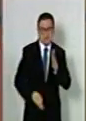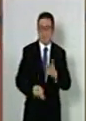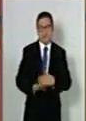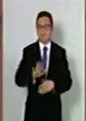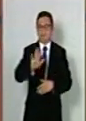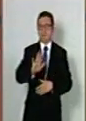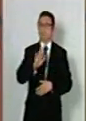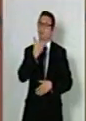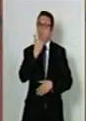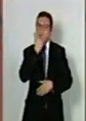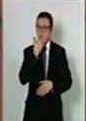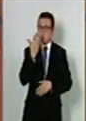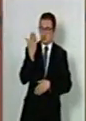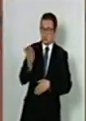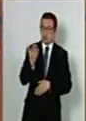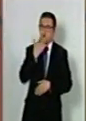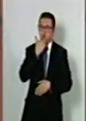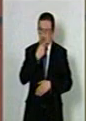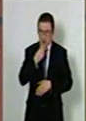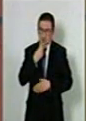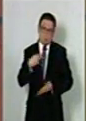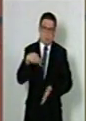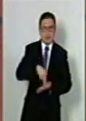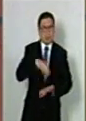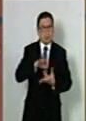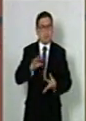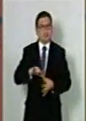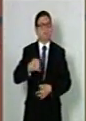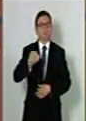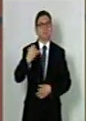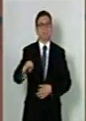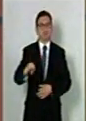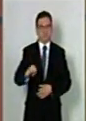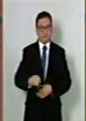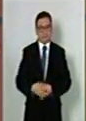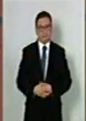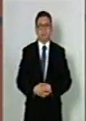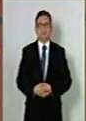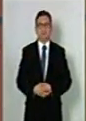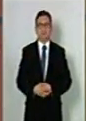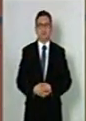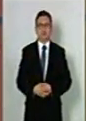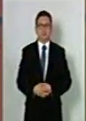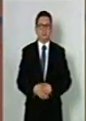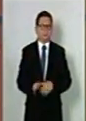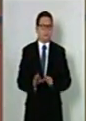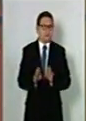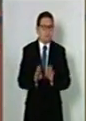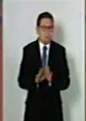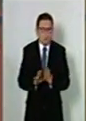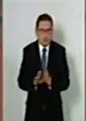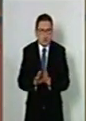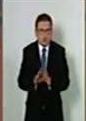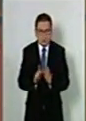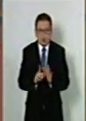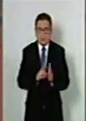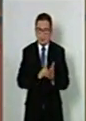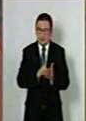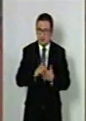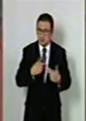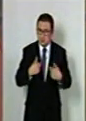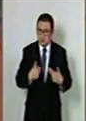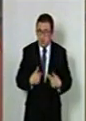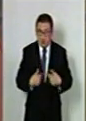mi amigo, que ha sostenido aquí un absurdo. ¿Cómo que no se violan los derechos humanos por